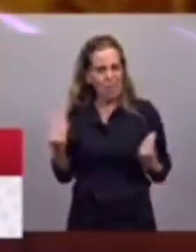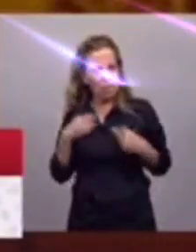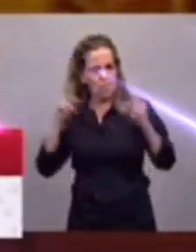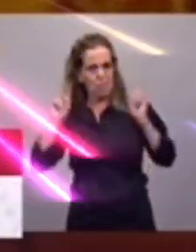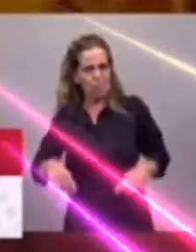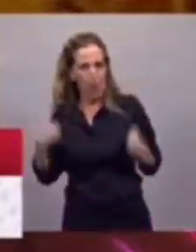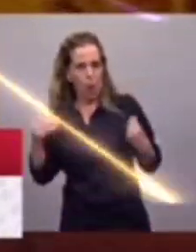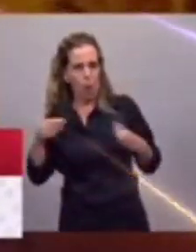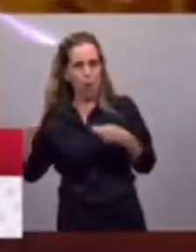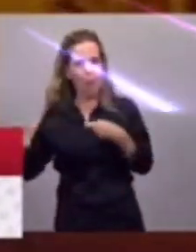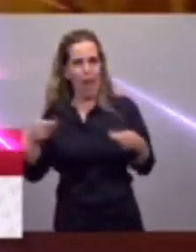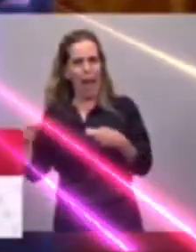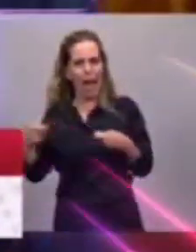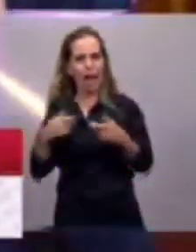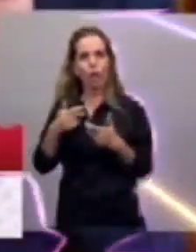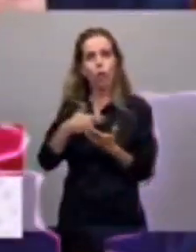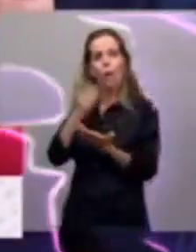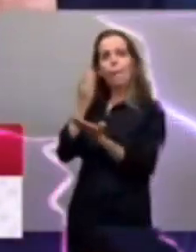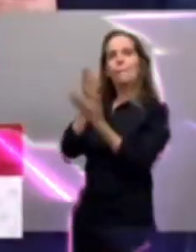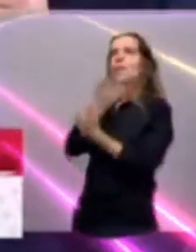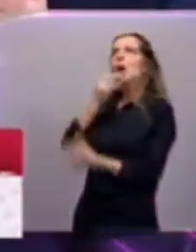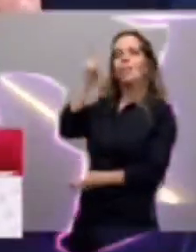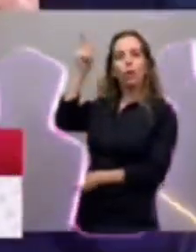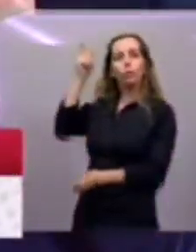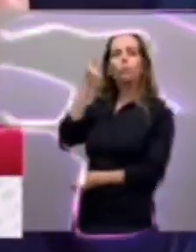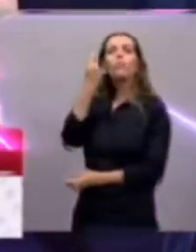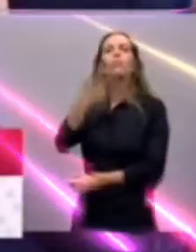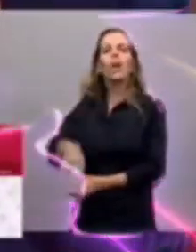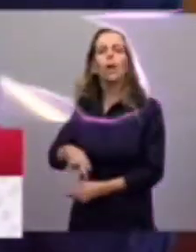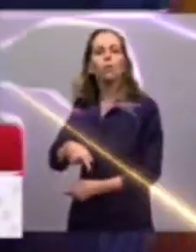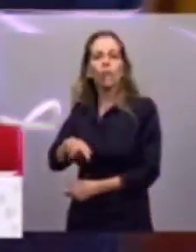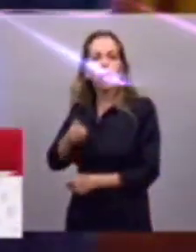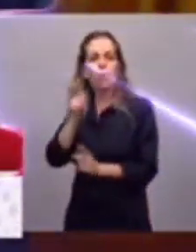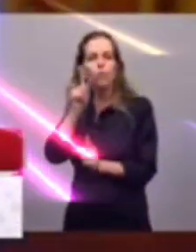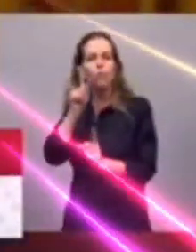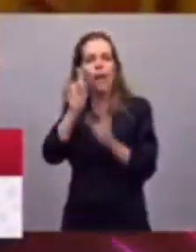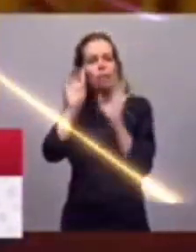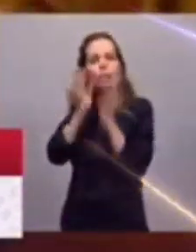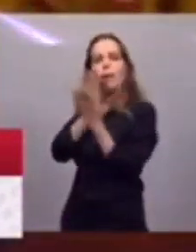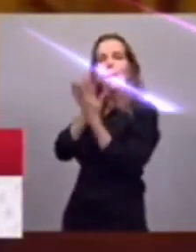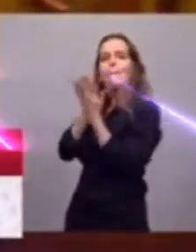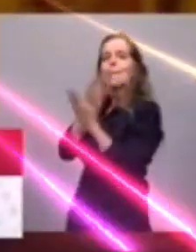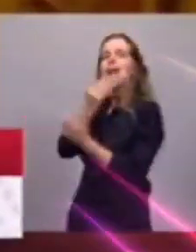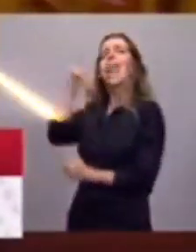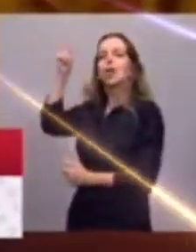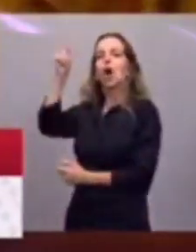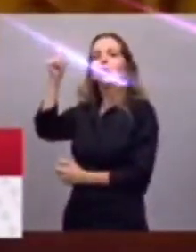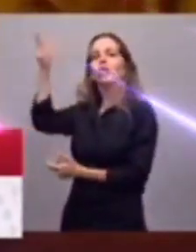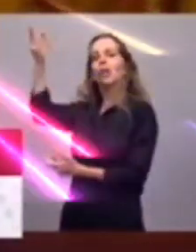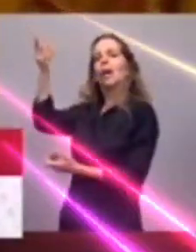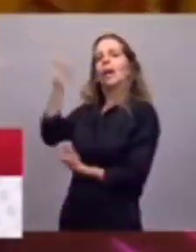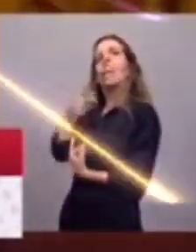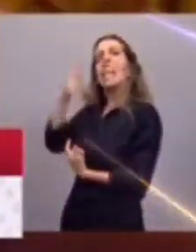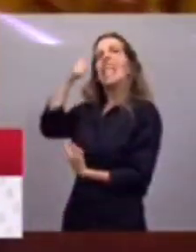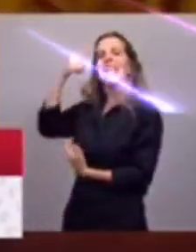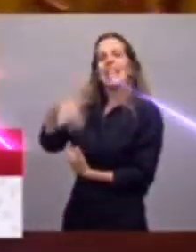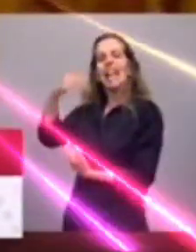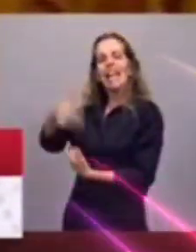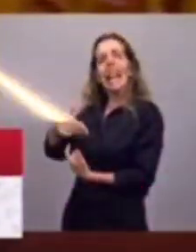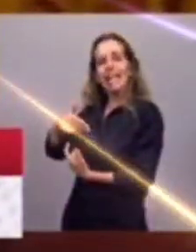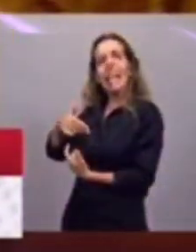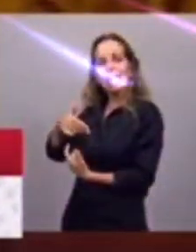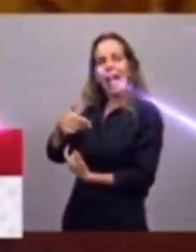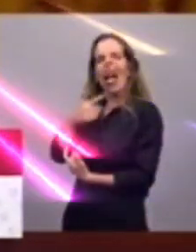conducir, te pido una sola cosa, te pido inteligencia y sabiduría